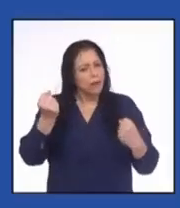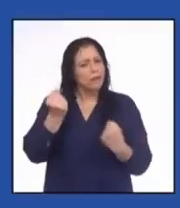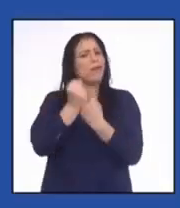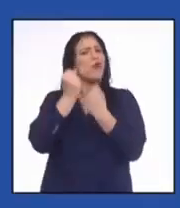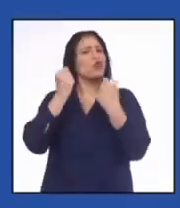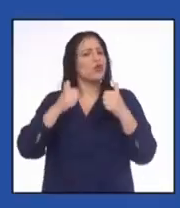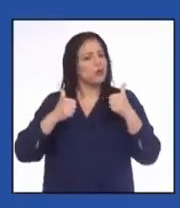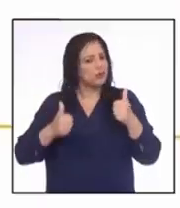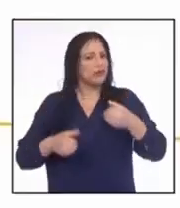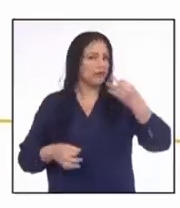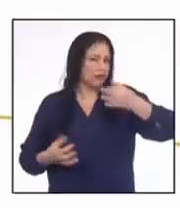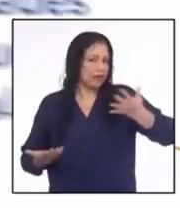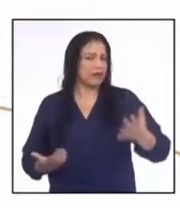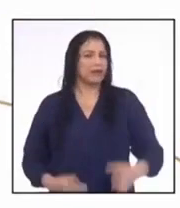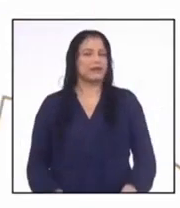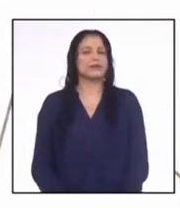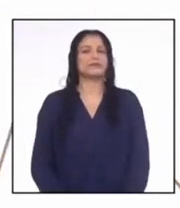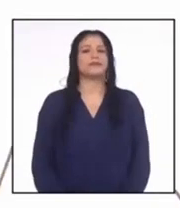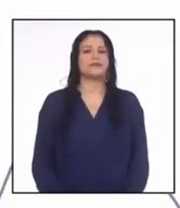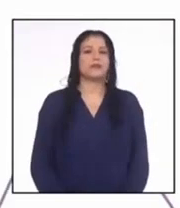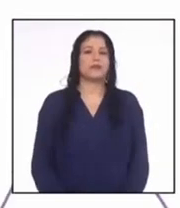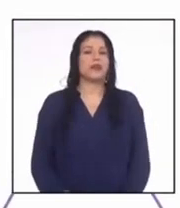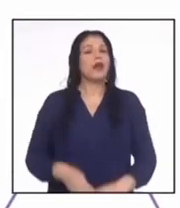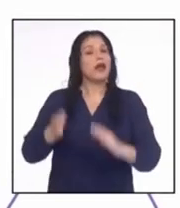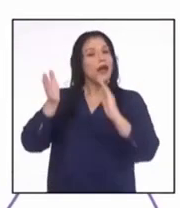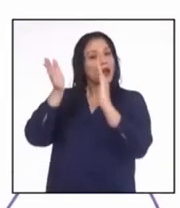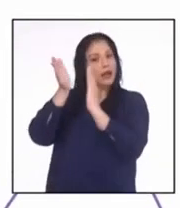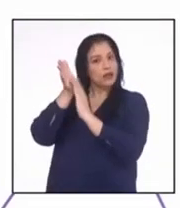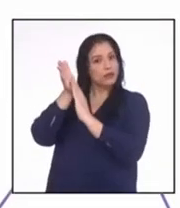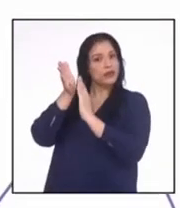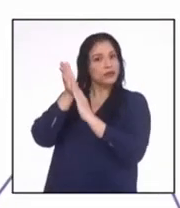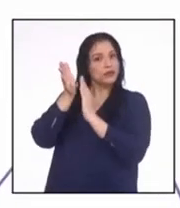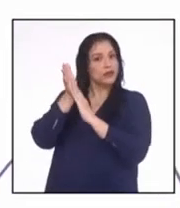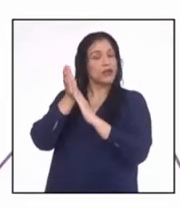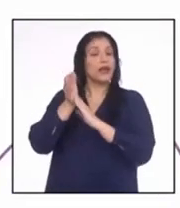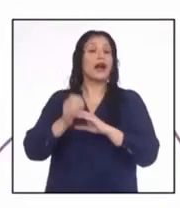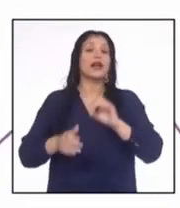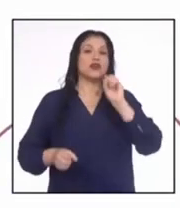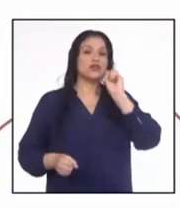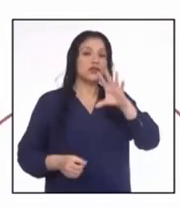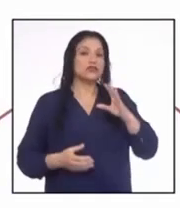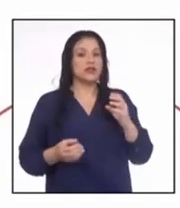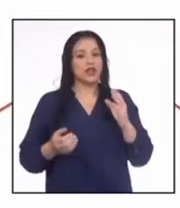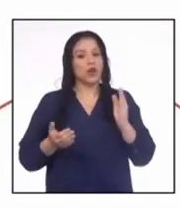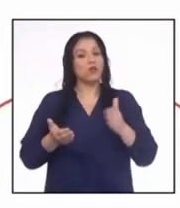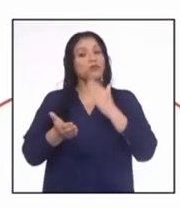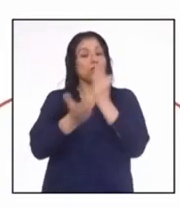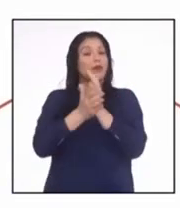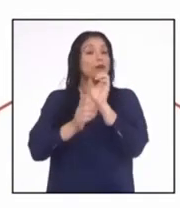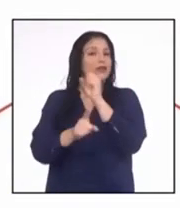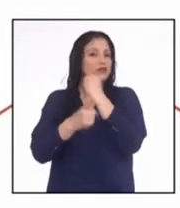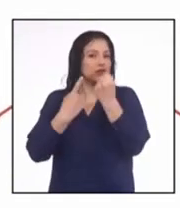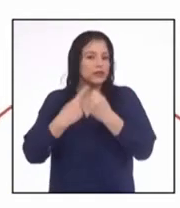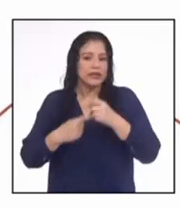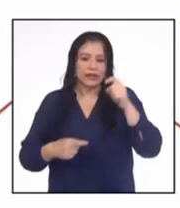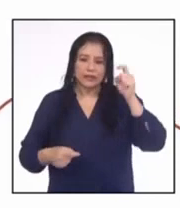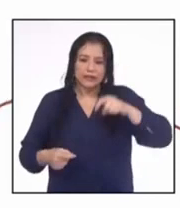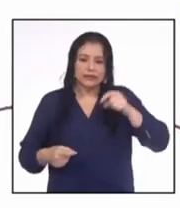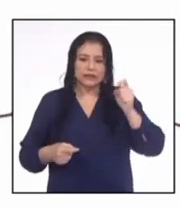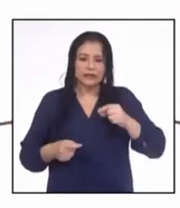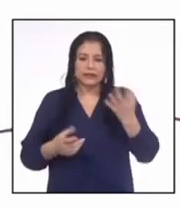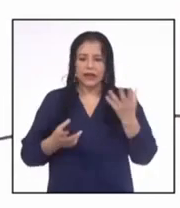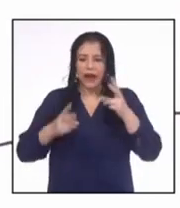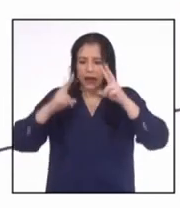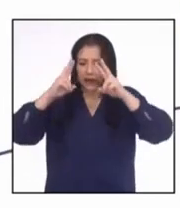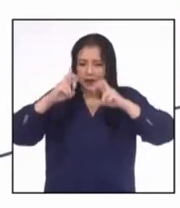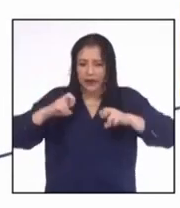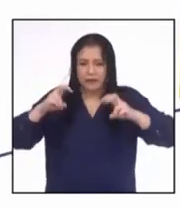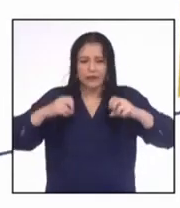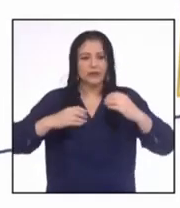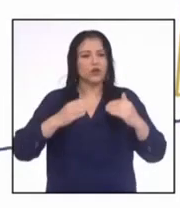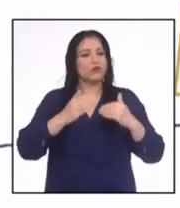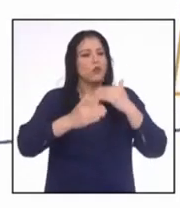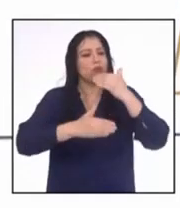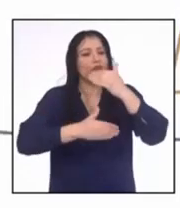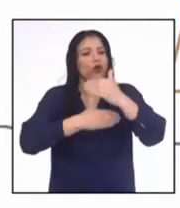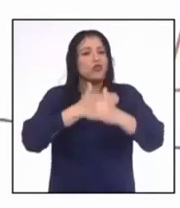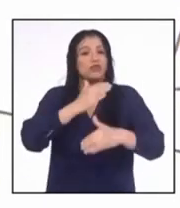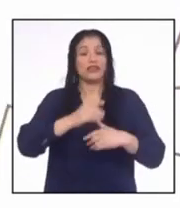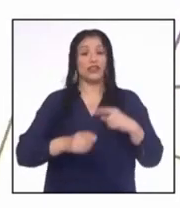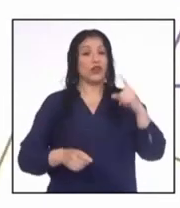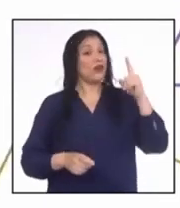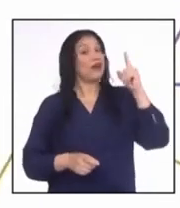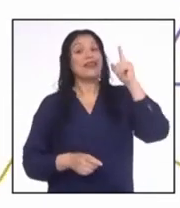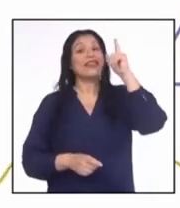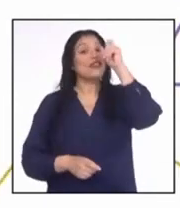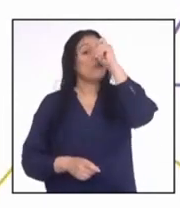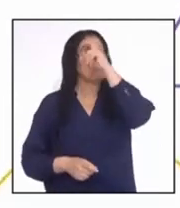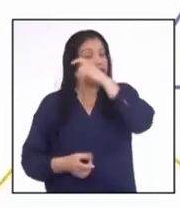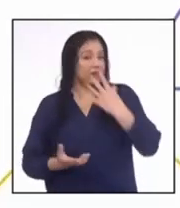y eficaces. La Defensoría del Pueblo nos dice que un conflicto social debe ser entendido como un proceso complejo